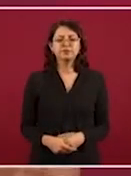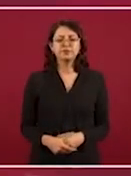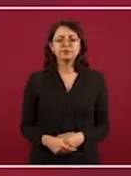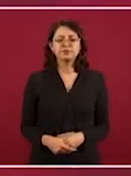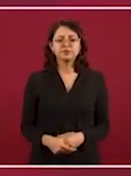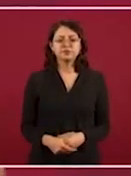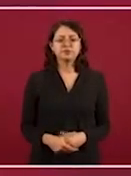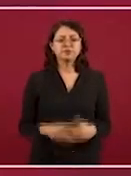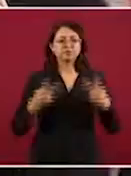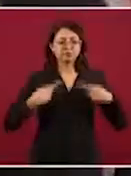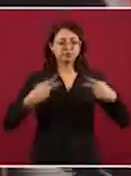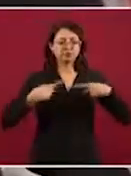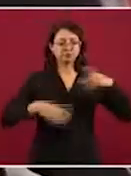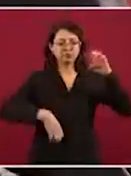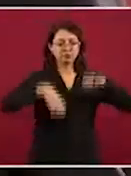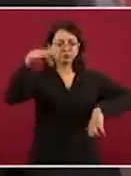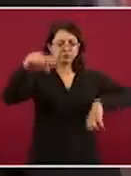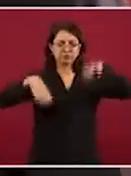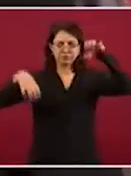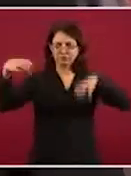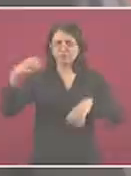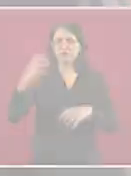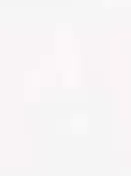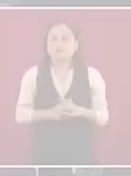Gente mayor, gente seria.